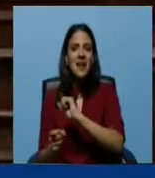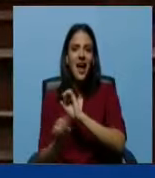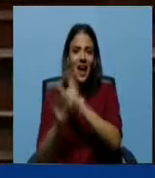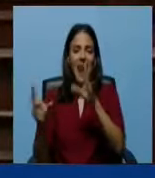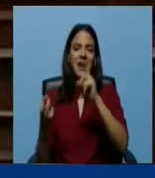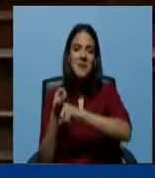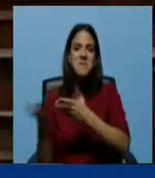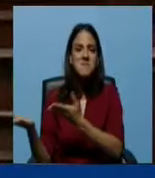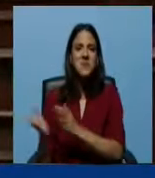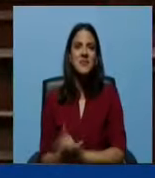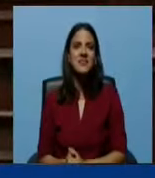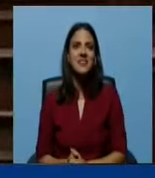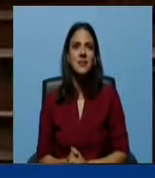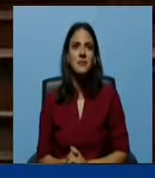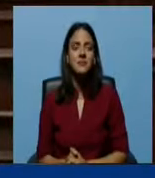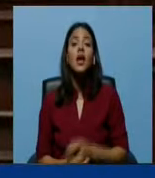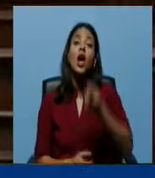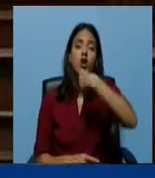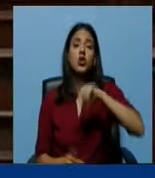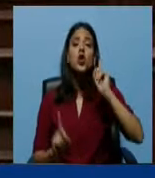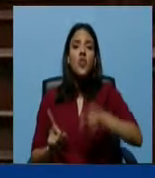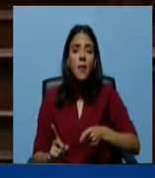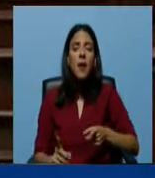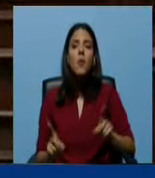Ir a un reformateo profundo.